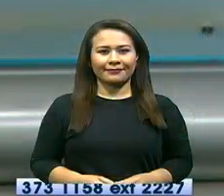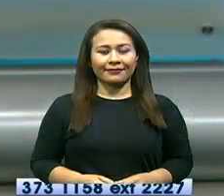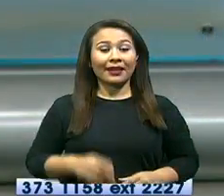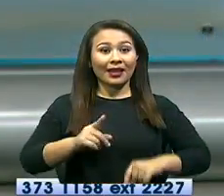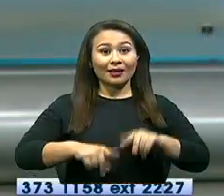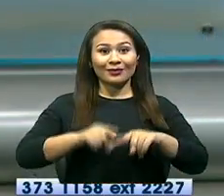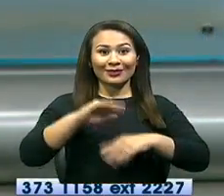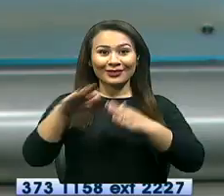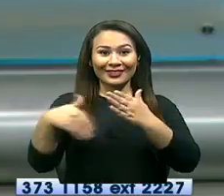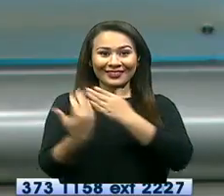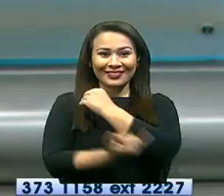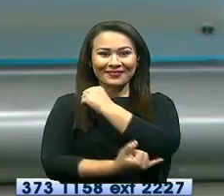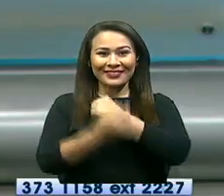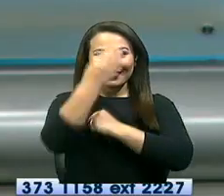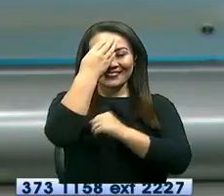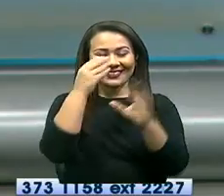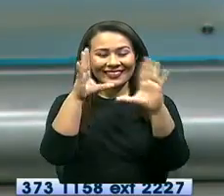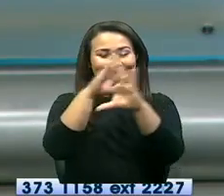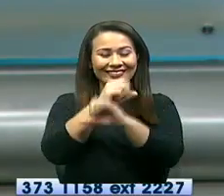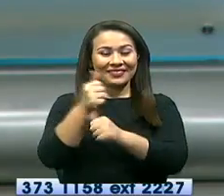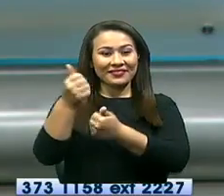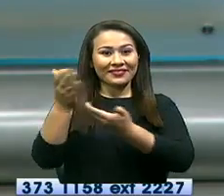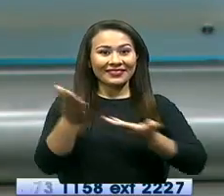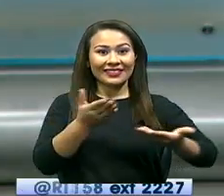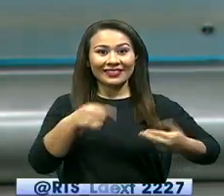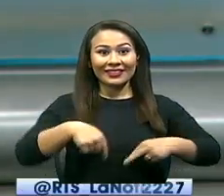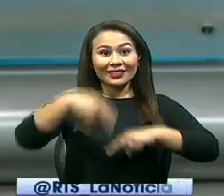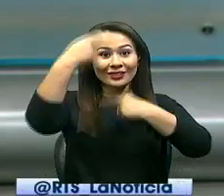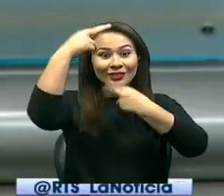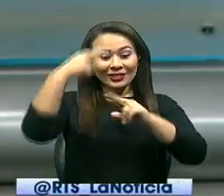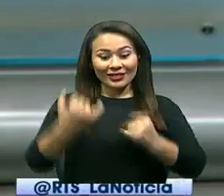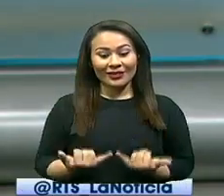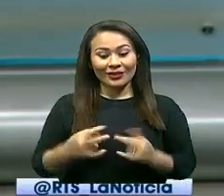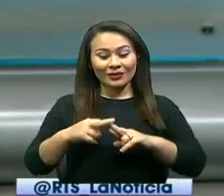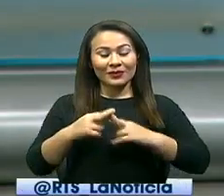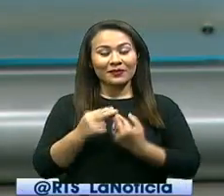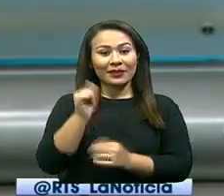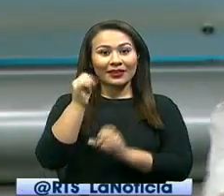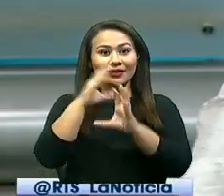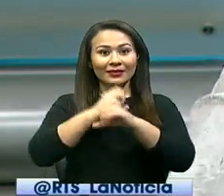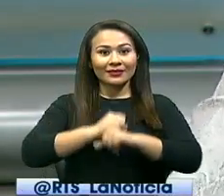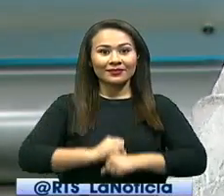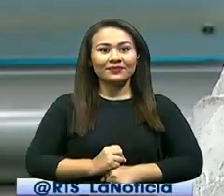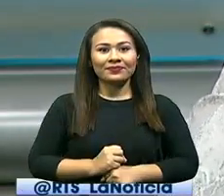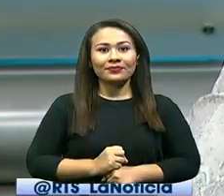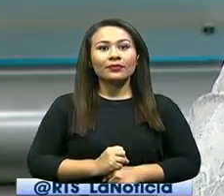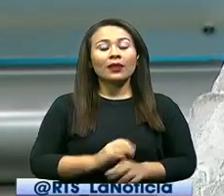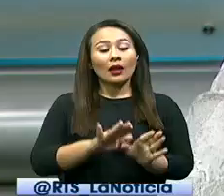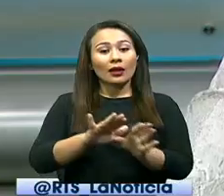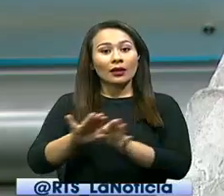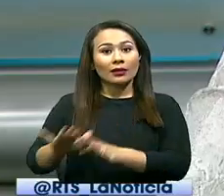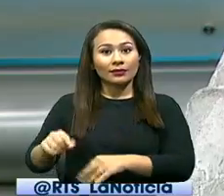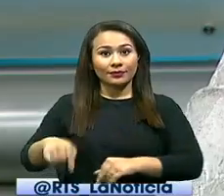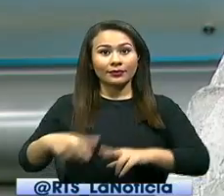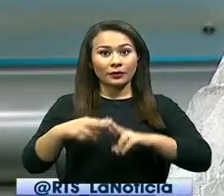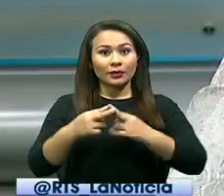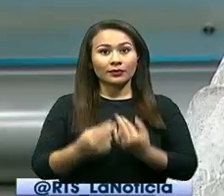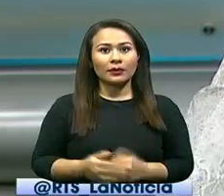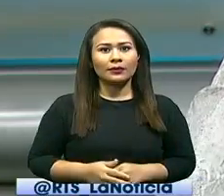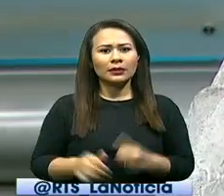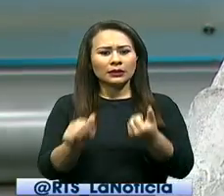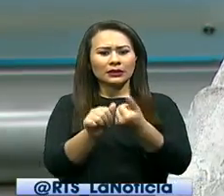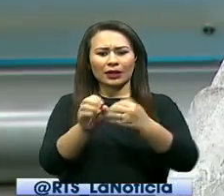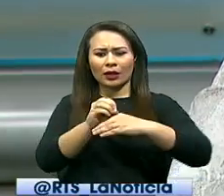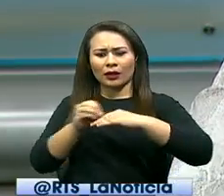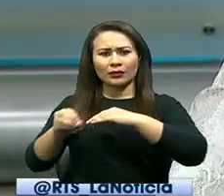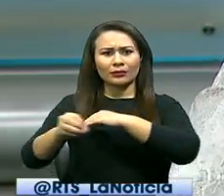Amigos de todo el país, buenas noches y bienvenidos a su informativo La Noticia, emisión estelar. Iniciamos con la información. A orillas del